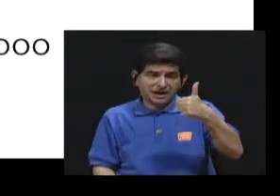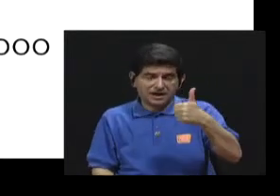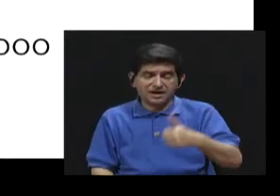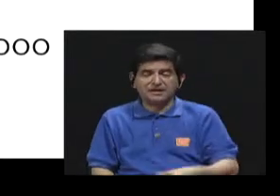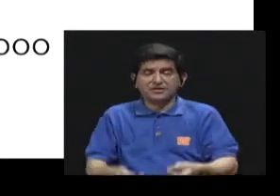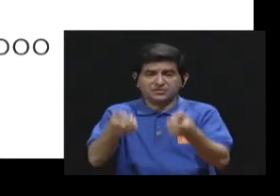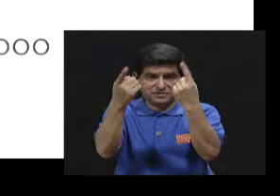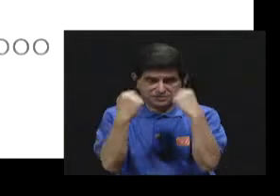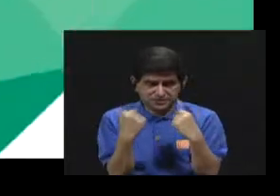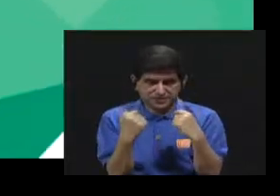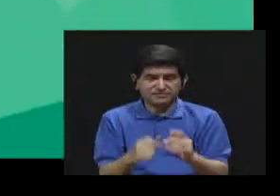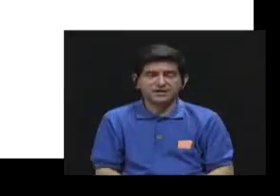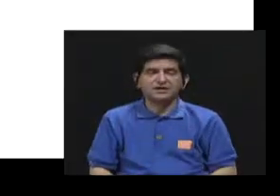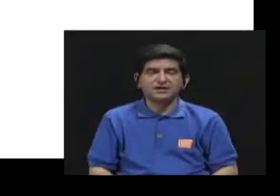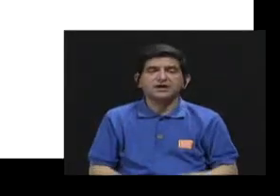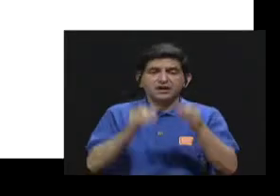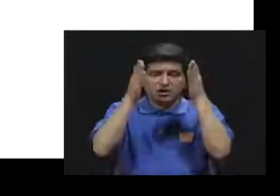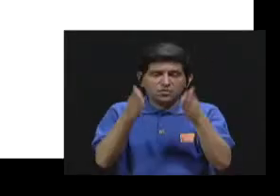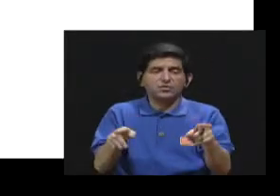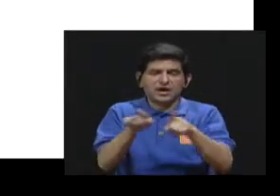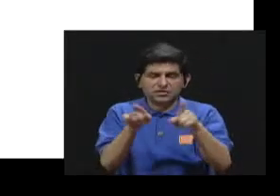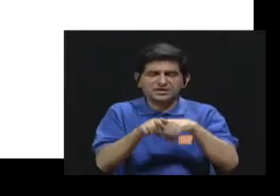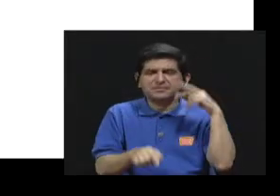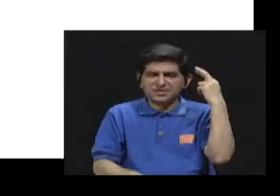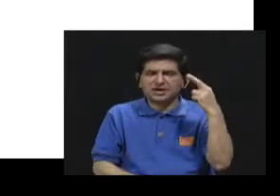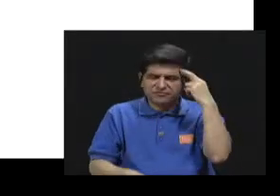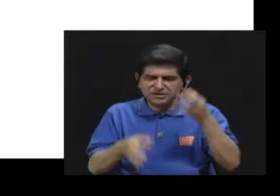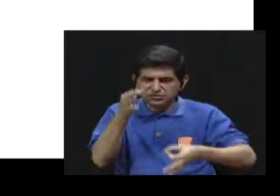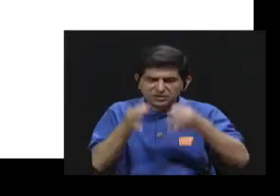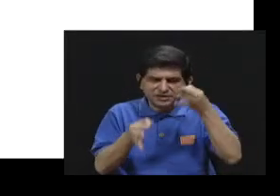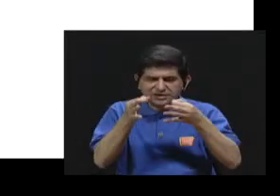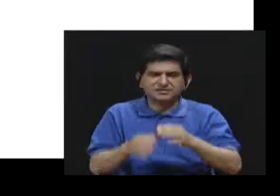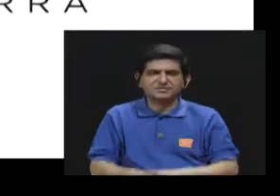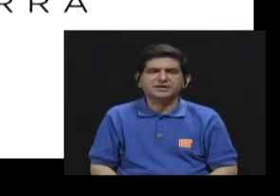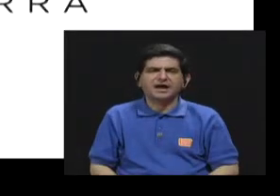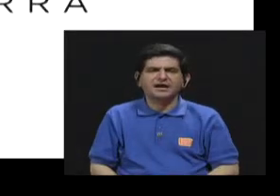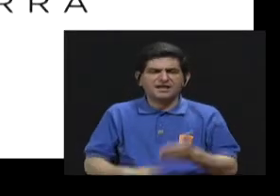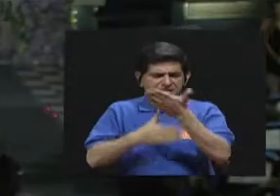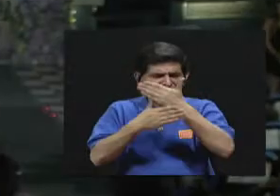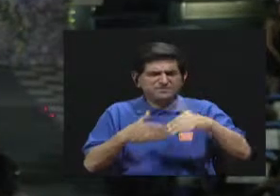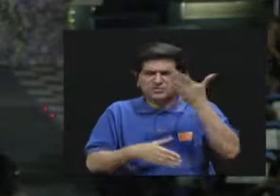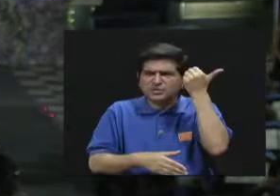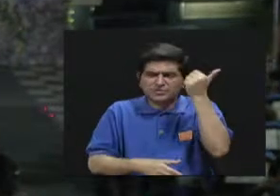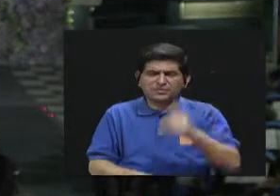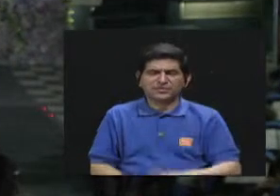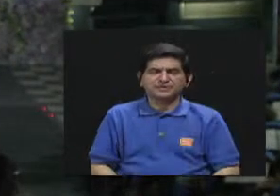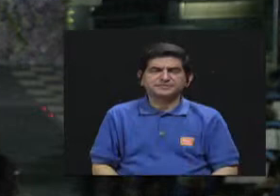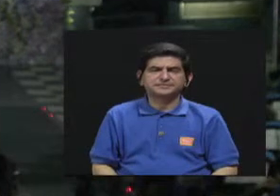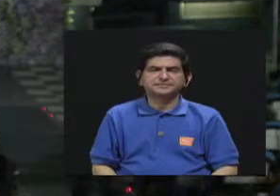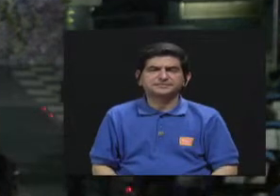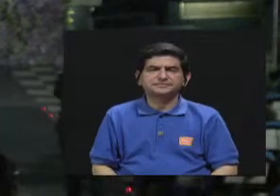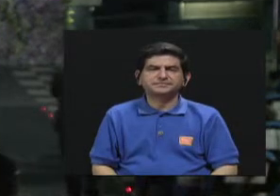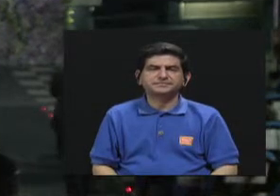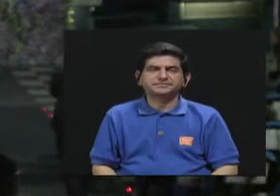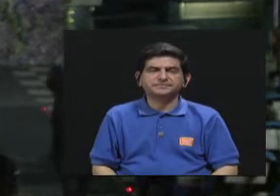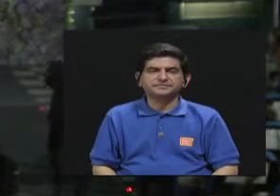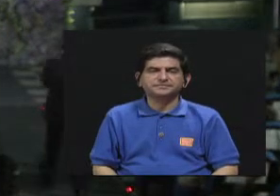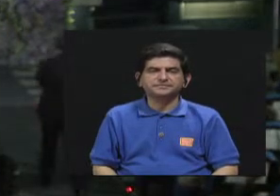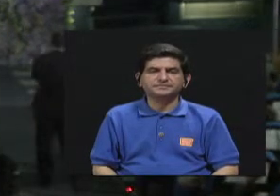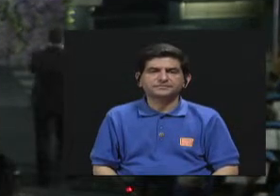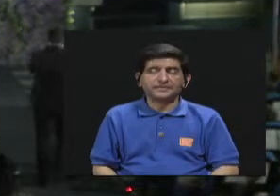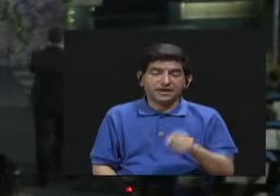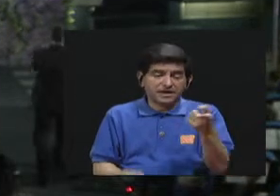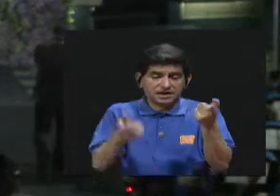Sí. El jurado ¿y dónde está? De Mari Carmen Merino, un documental sobre su padre, el político